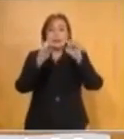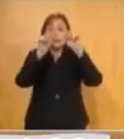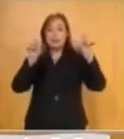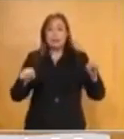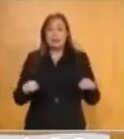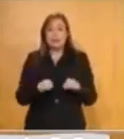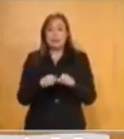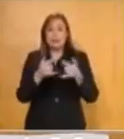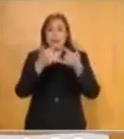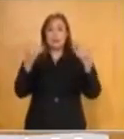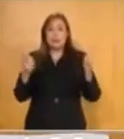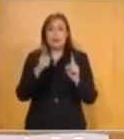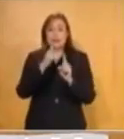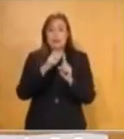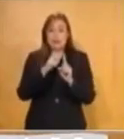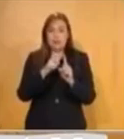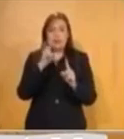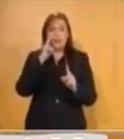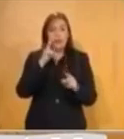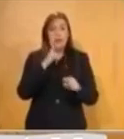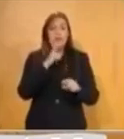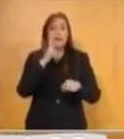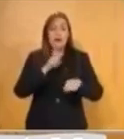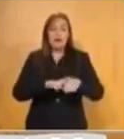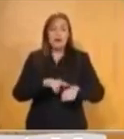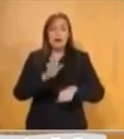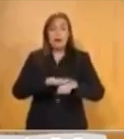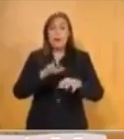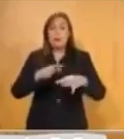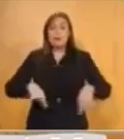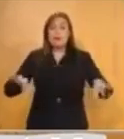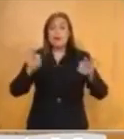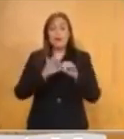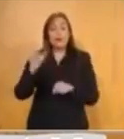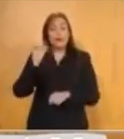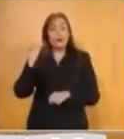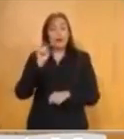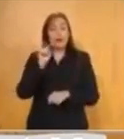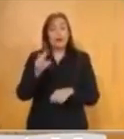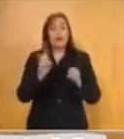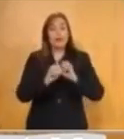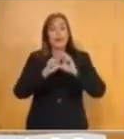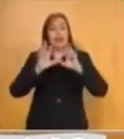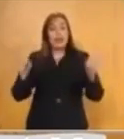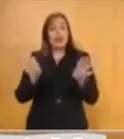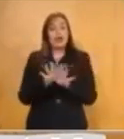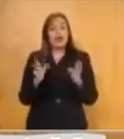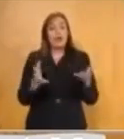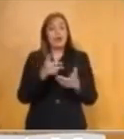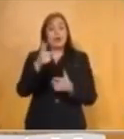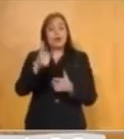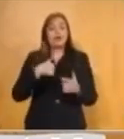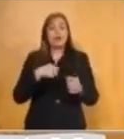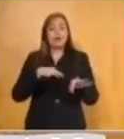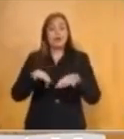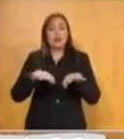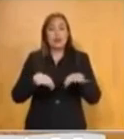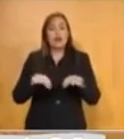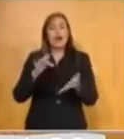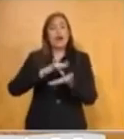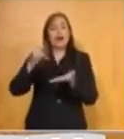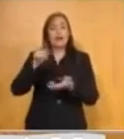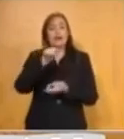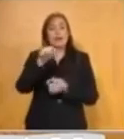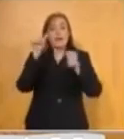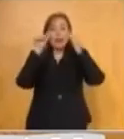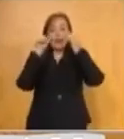ver el vocabulario principal y espero que haya quedado claro para ti cómo realizar tu producto final. Agradezco mucho tu atención. Thanks